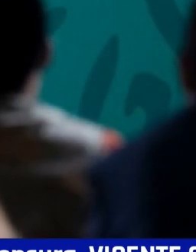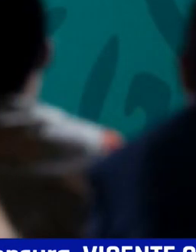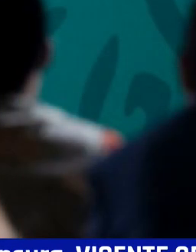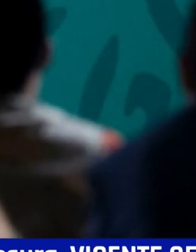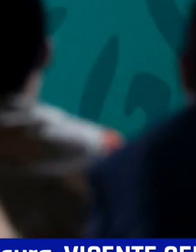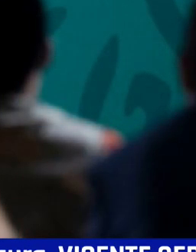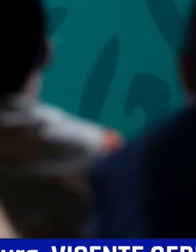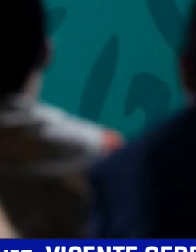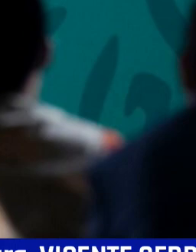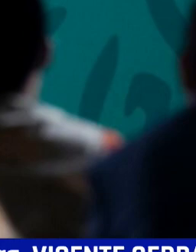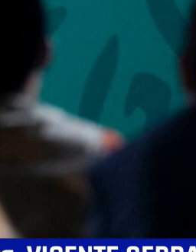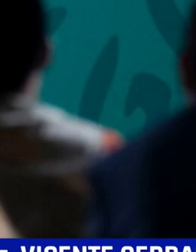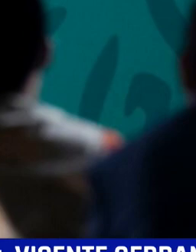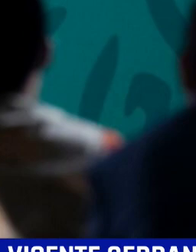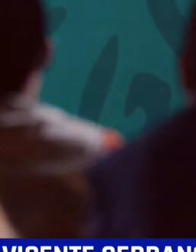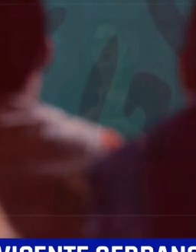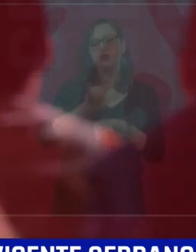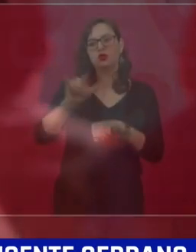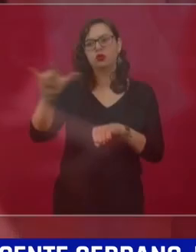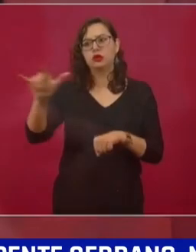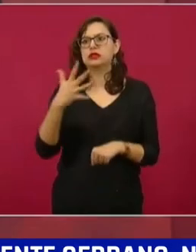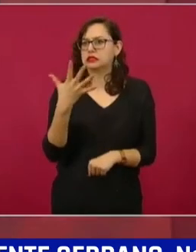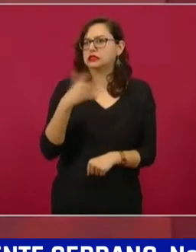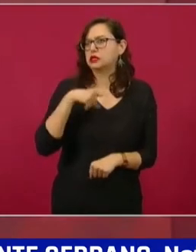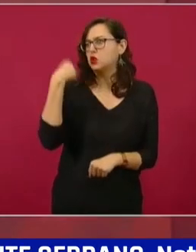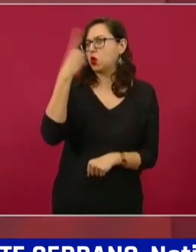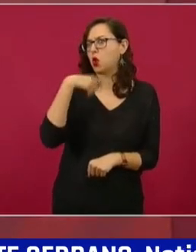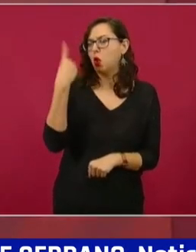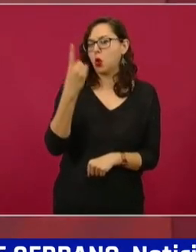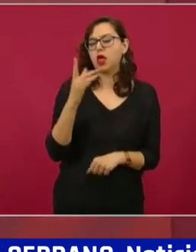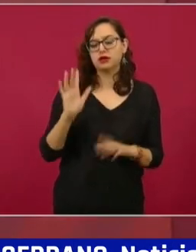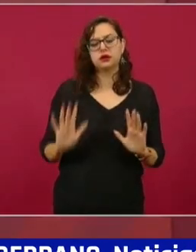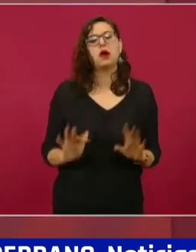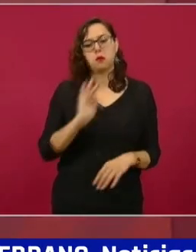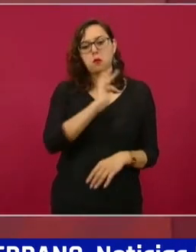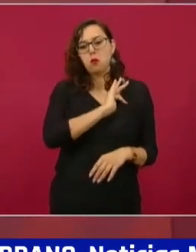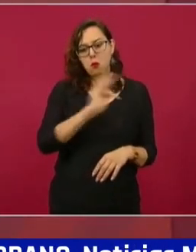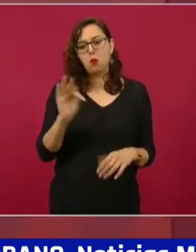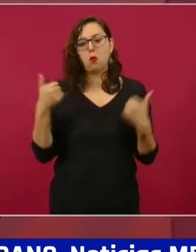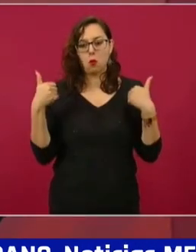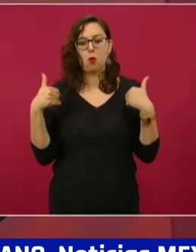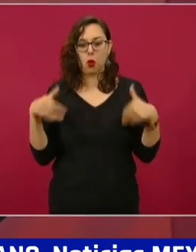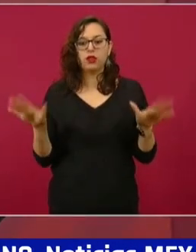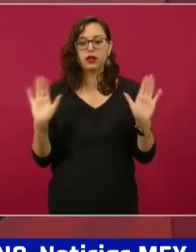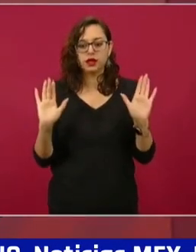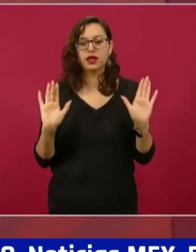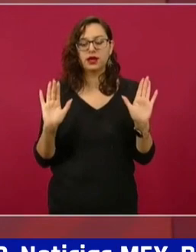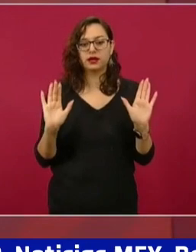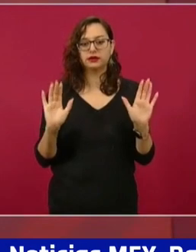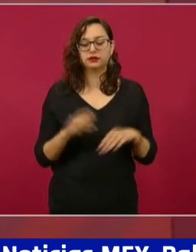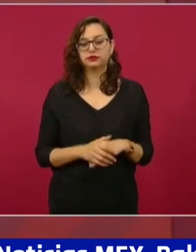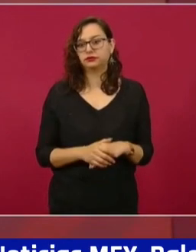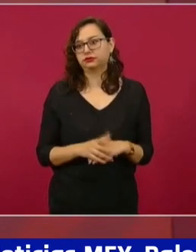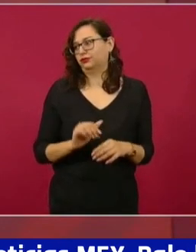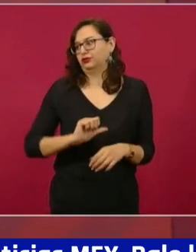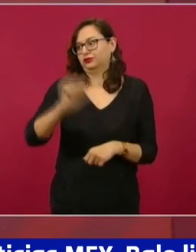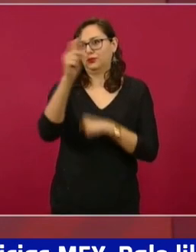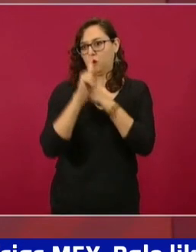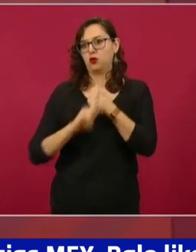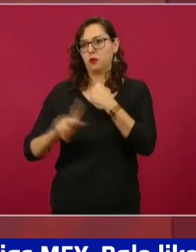se sentían absolutos estos cuates, ¿no? Imagínense qué terrible. Y mire, más adelante,